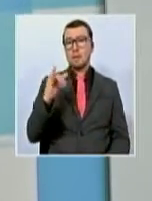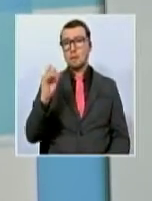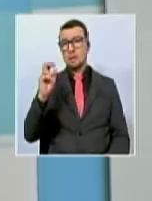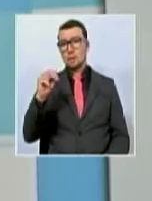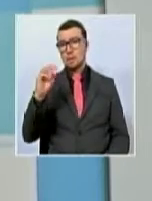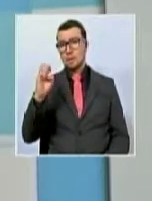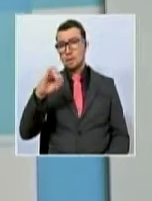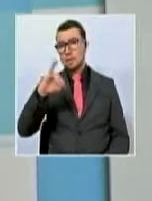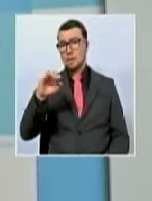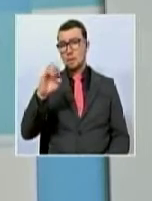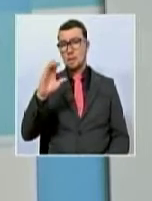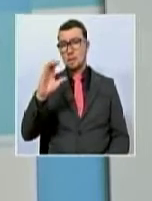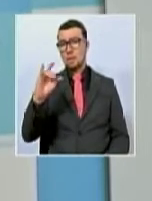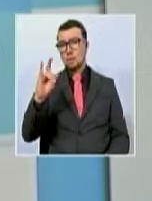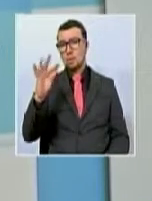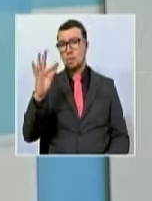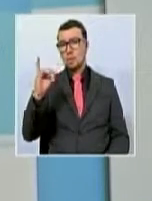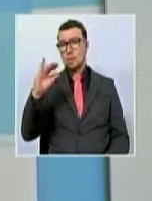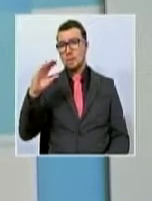nacional